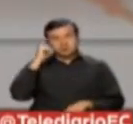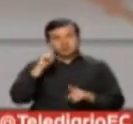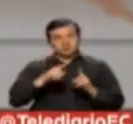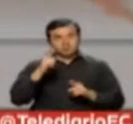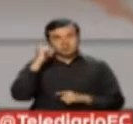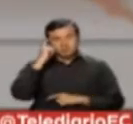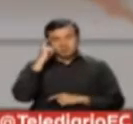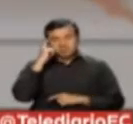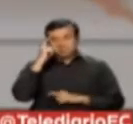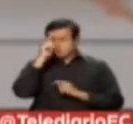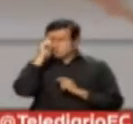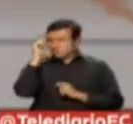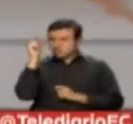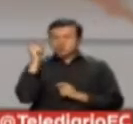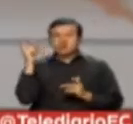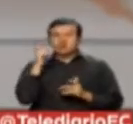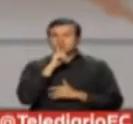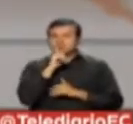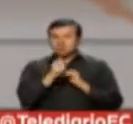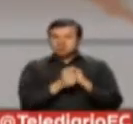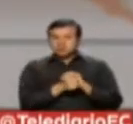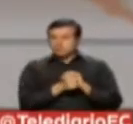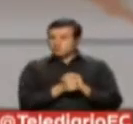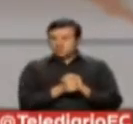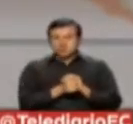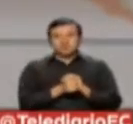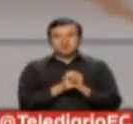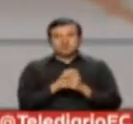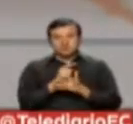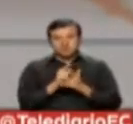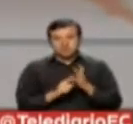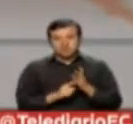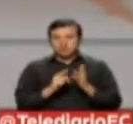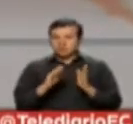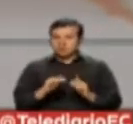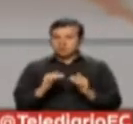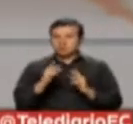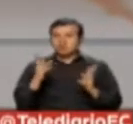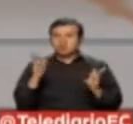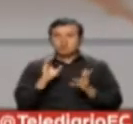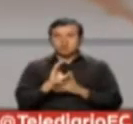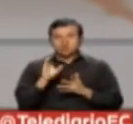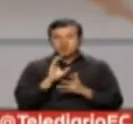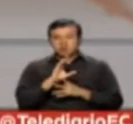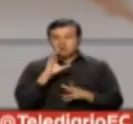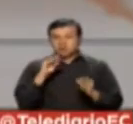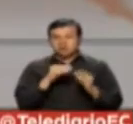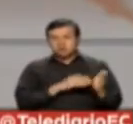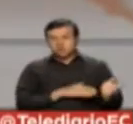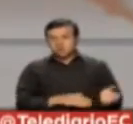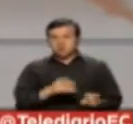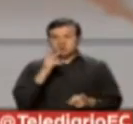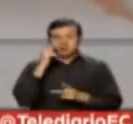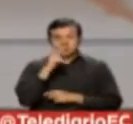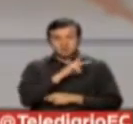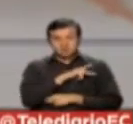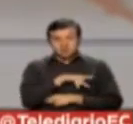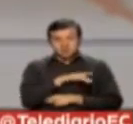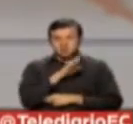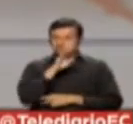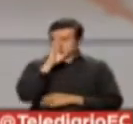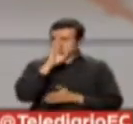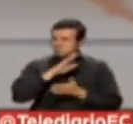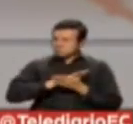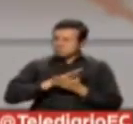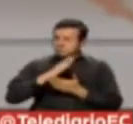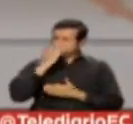prestigio de una educativa es esconder las cosas no sólo contar el prestigio de unidad educativa de la unidad educativa que se mira a sí mismo que transparenta